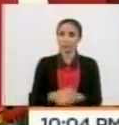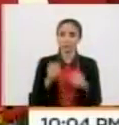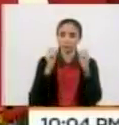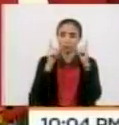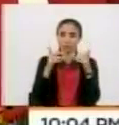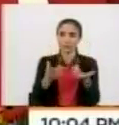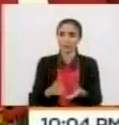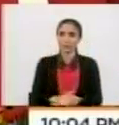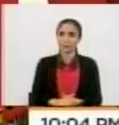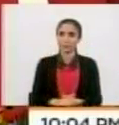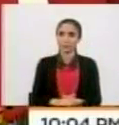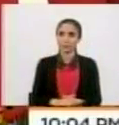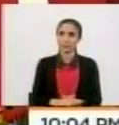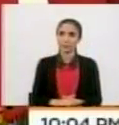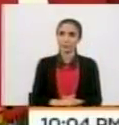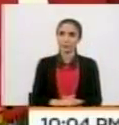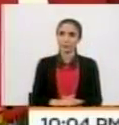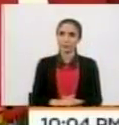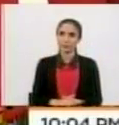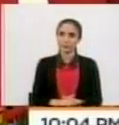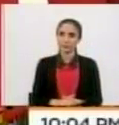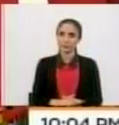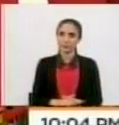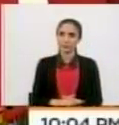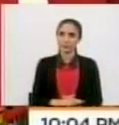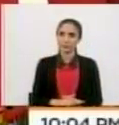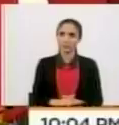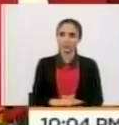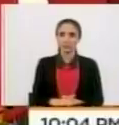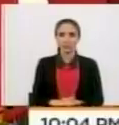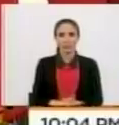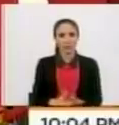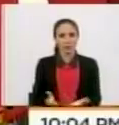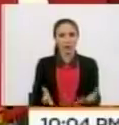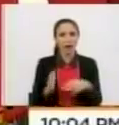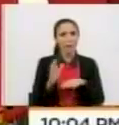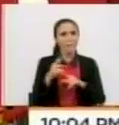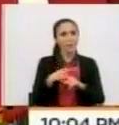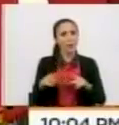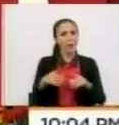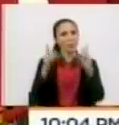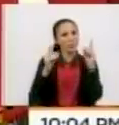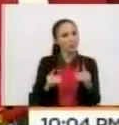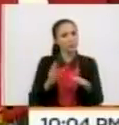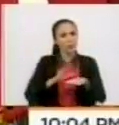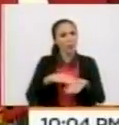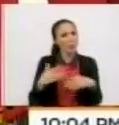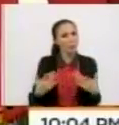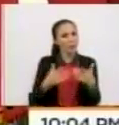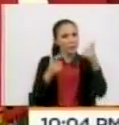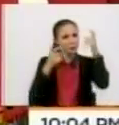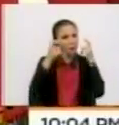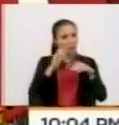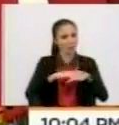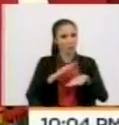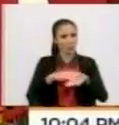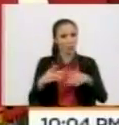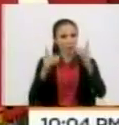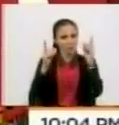impresionante, para tomar, para apuntar, y no decía, pero ¿por qué tomó esa decisión? Es y verdad. Y al